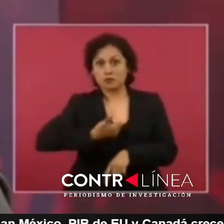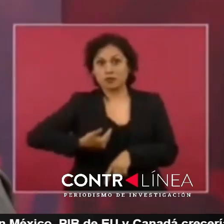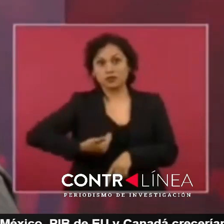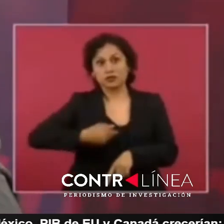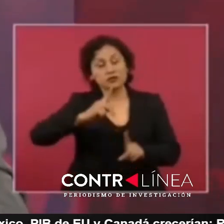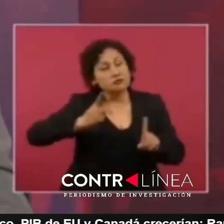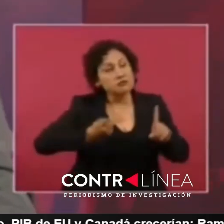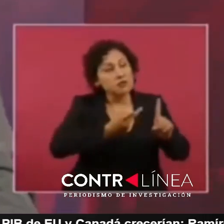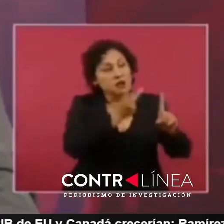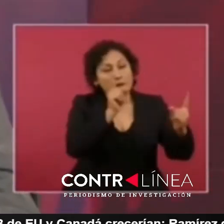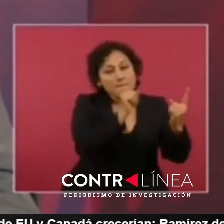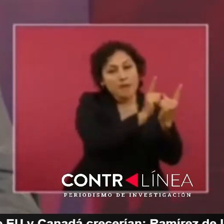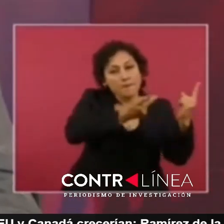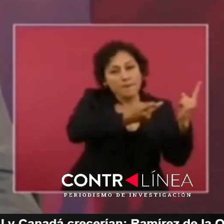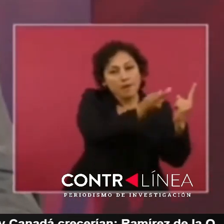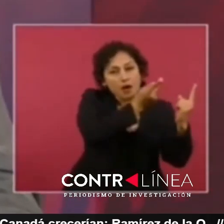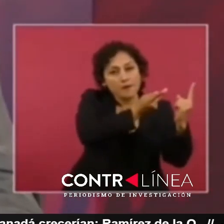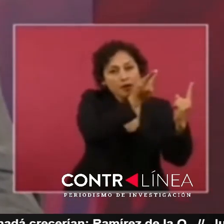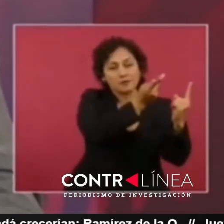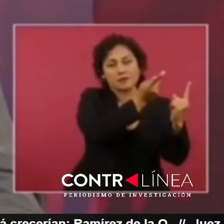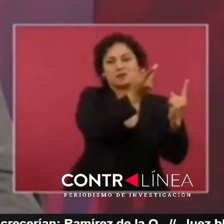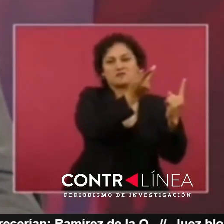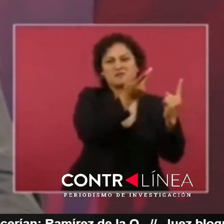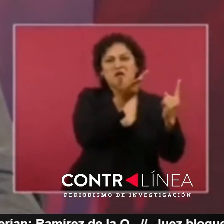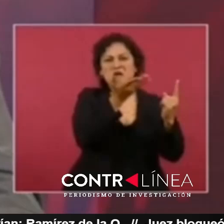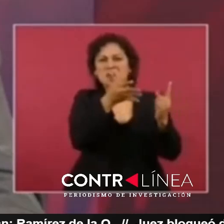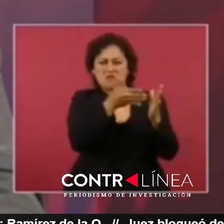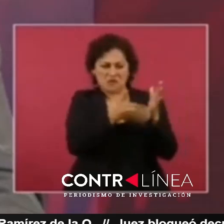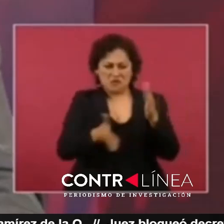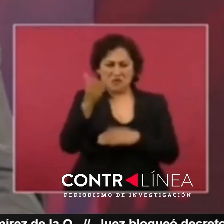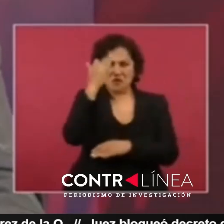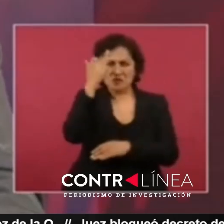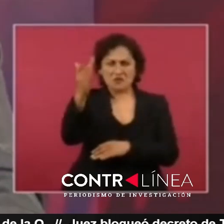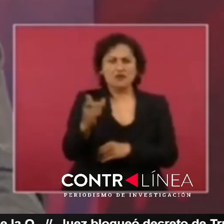al comienzo del siglo XIX.